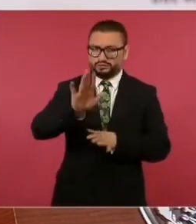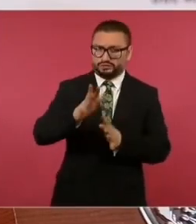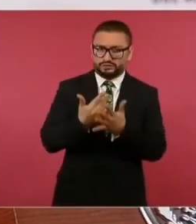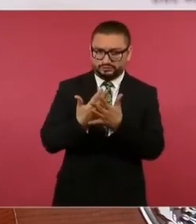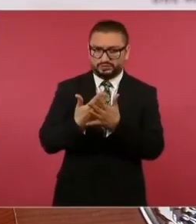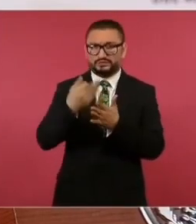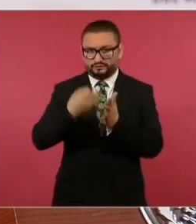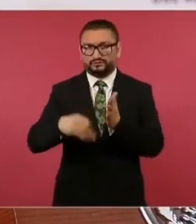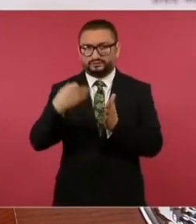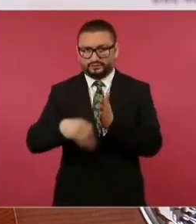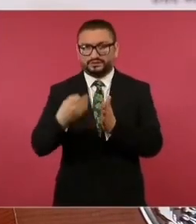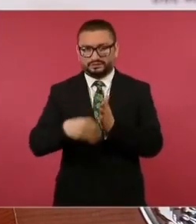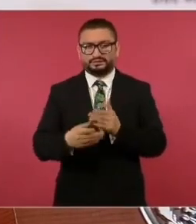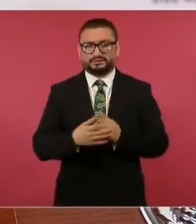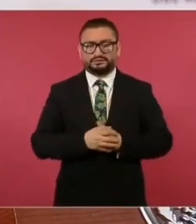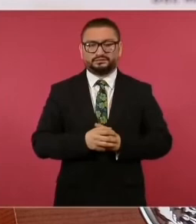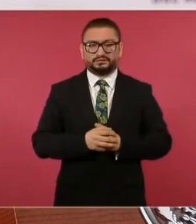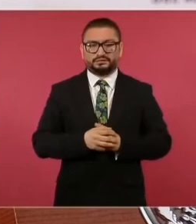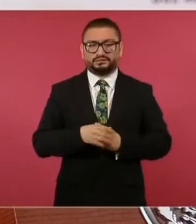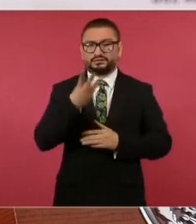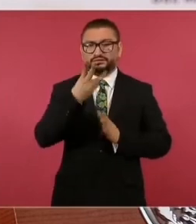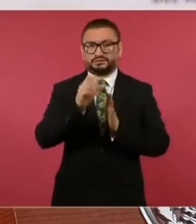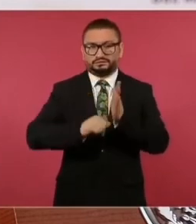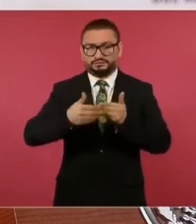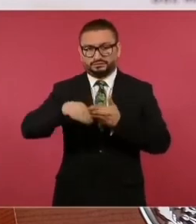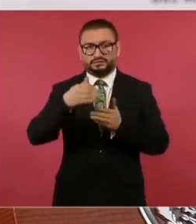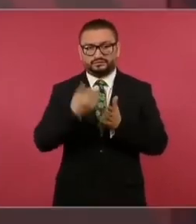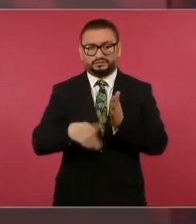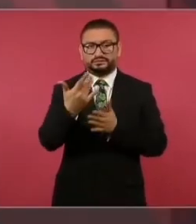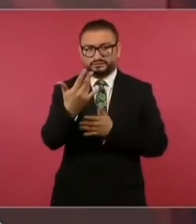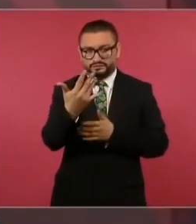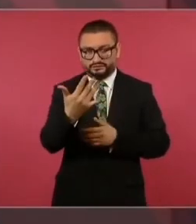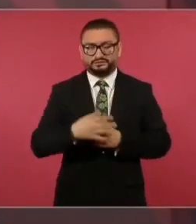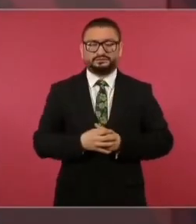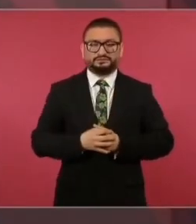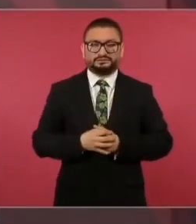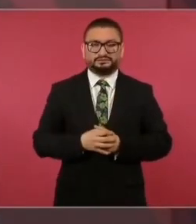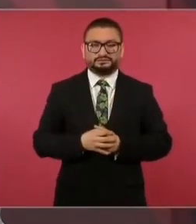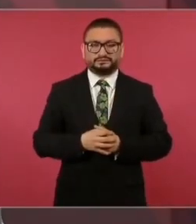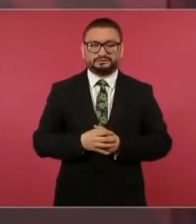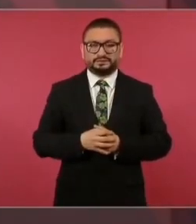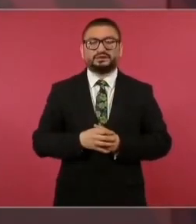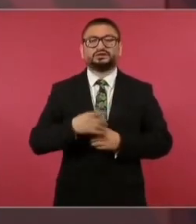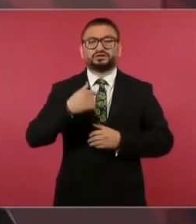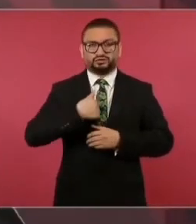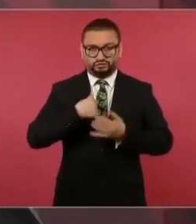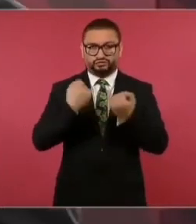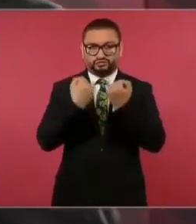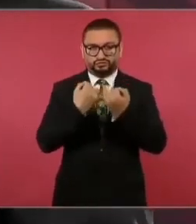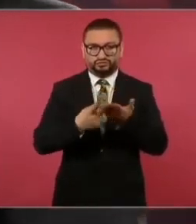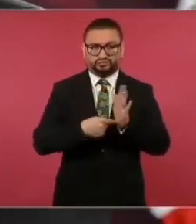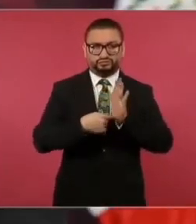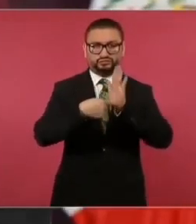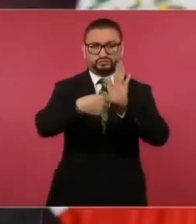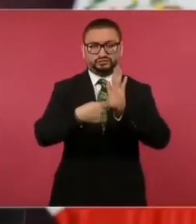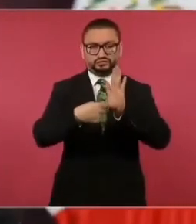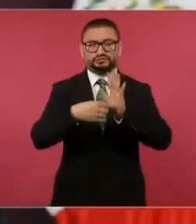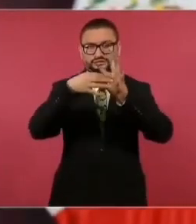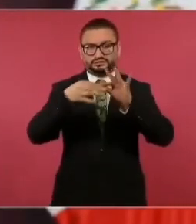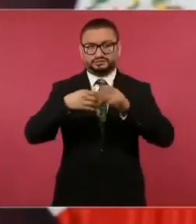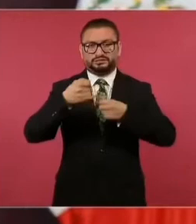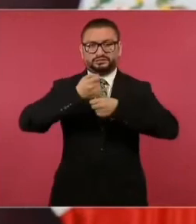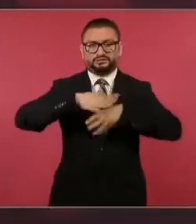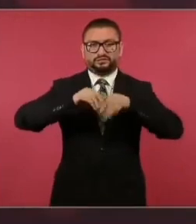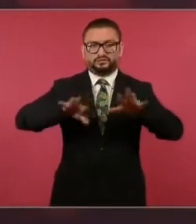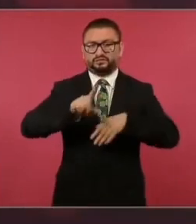todavía me faltan 3 meses, espérenme. Y además yo voy a presentar un